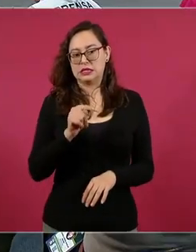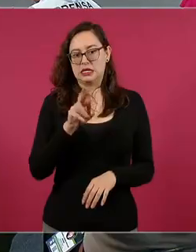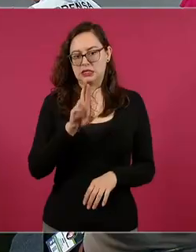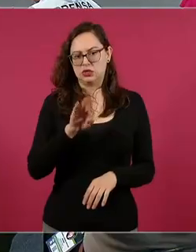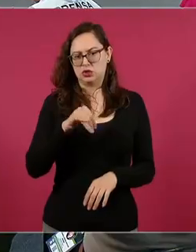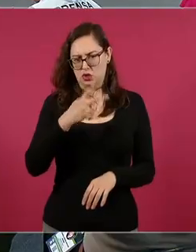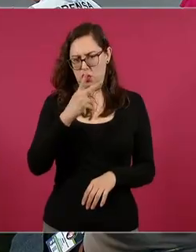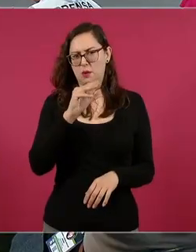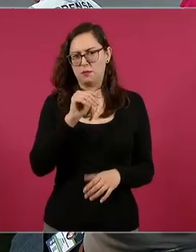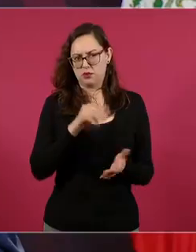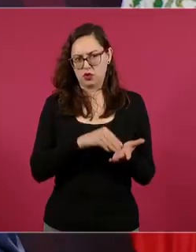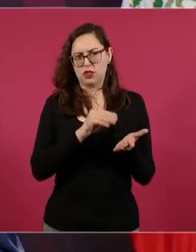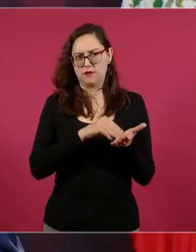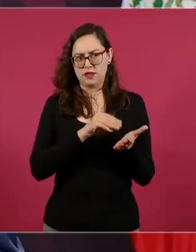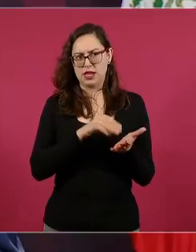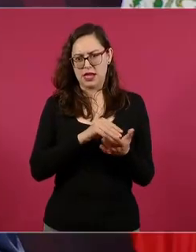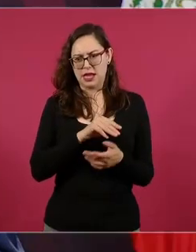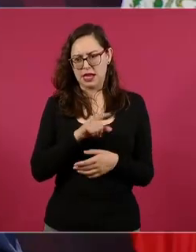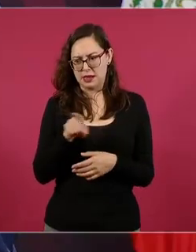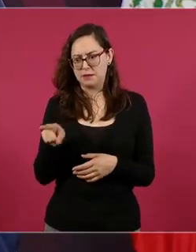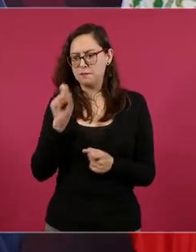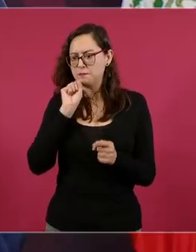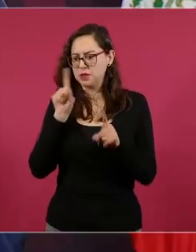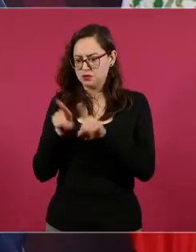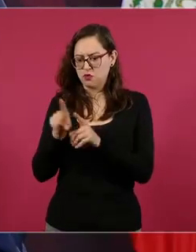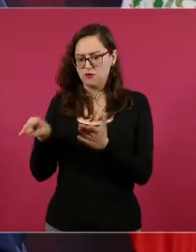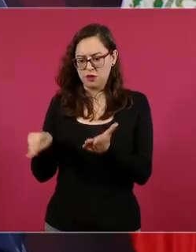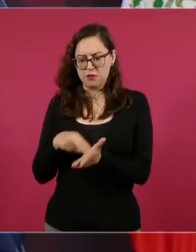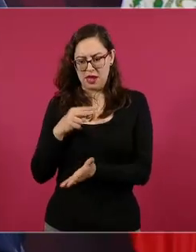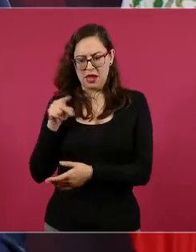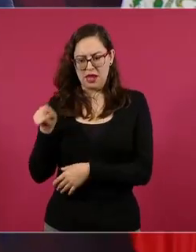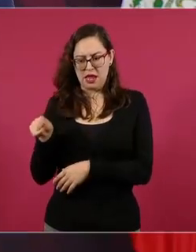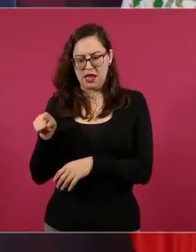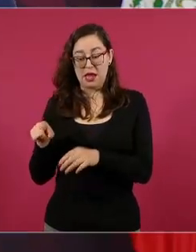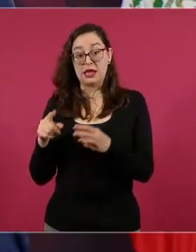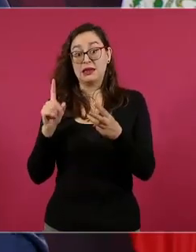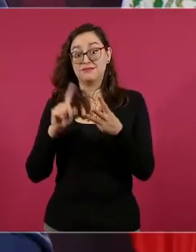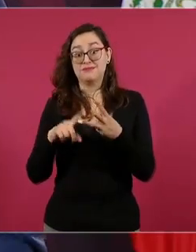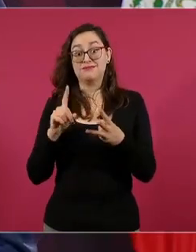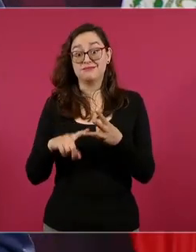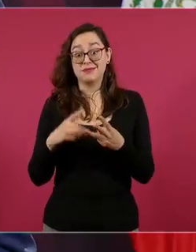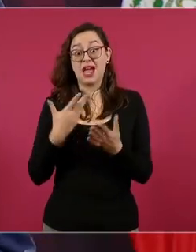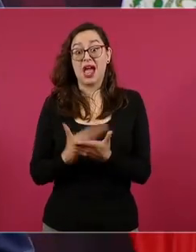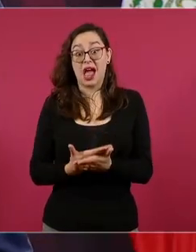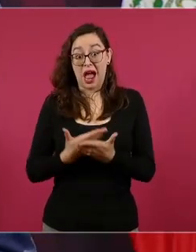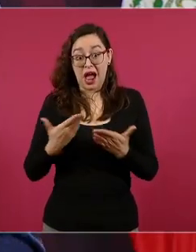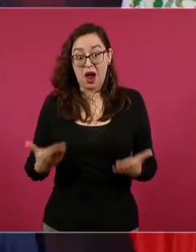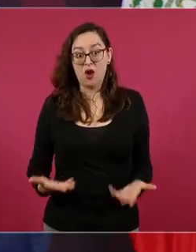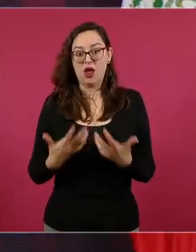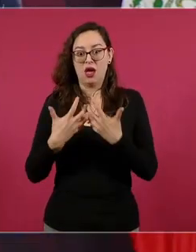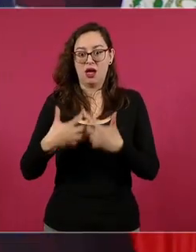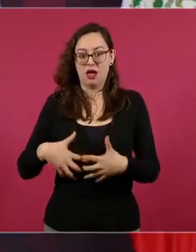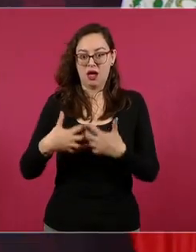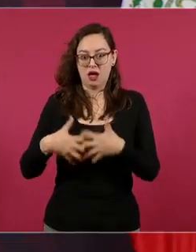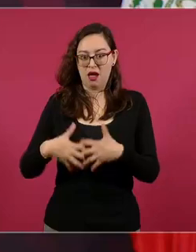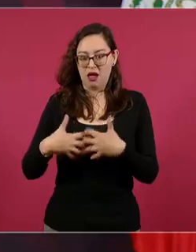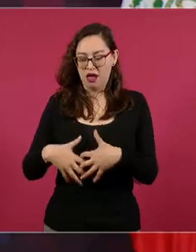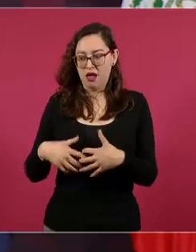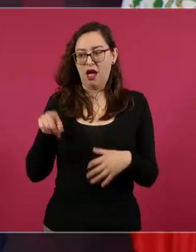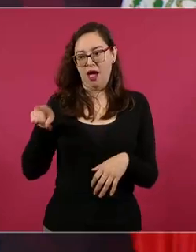sí creo que fue cena o comida. Y ahora volvimos a utilizar el comedor